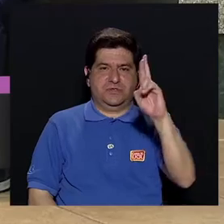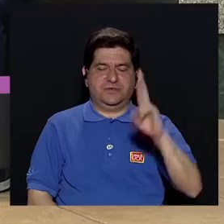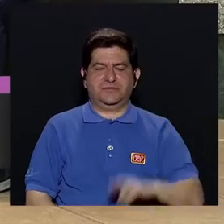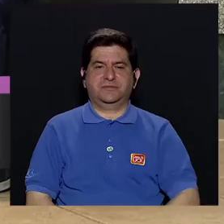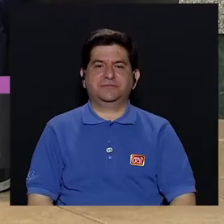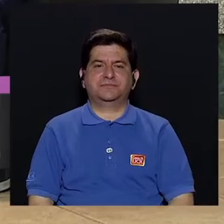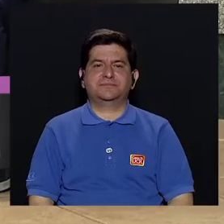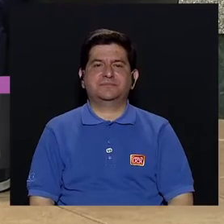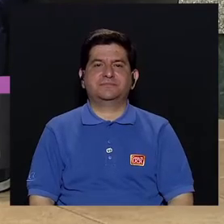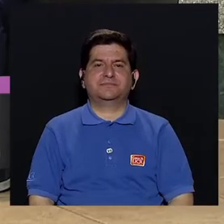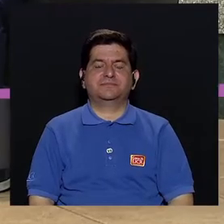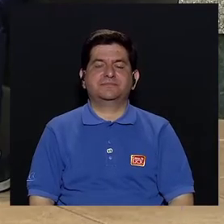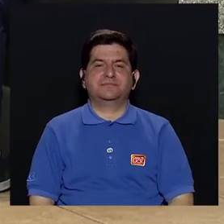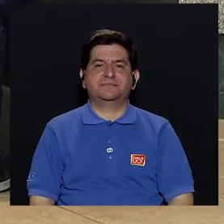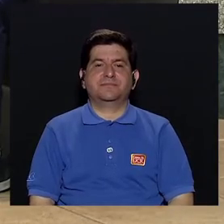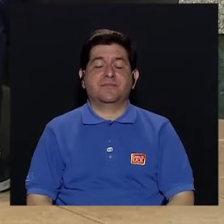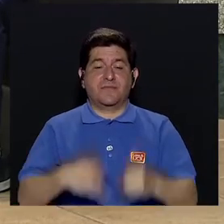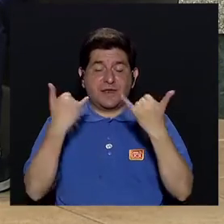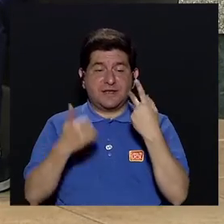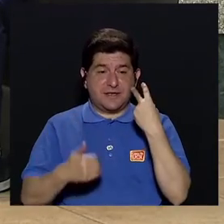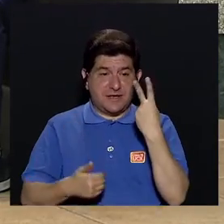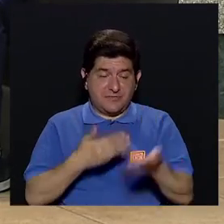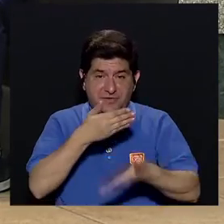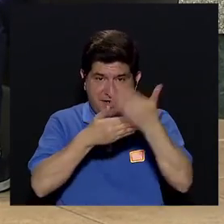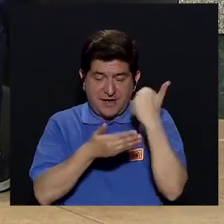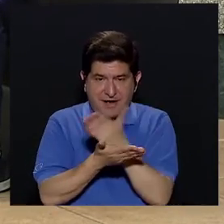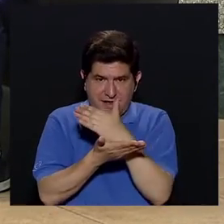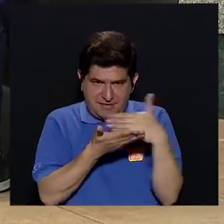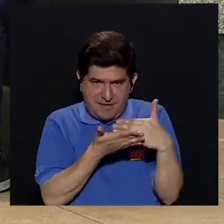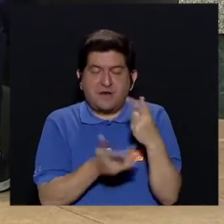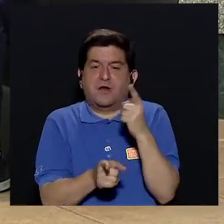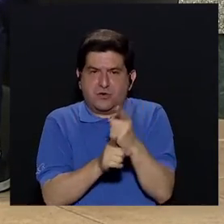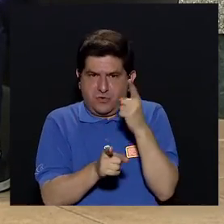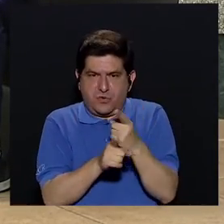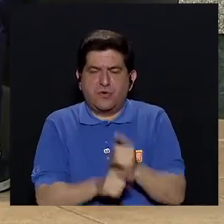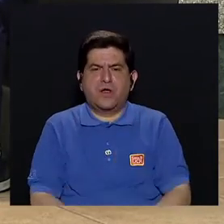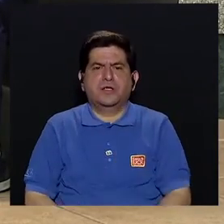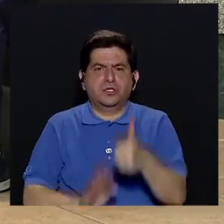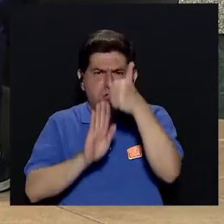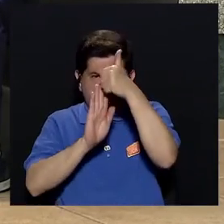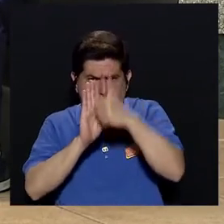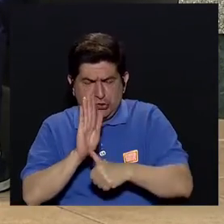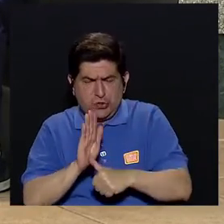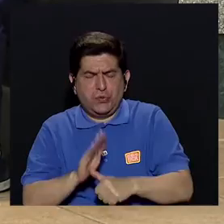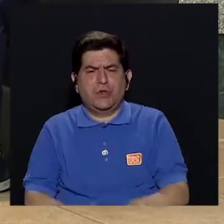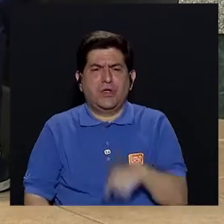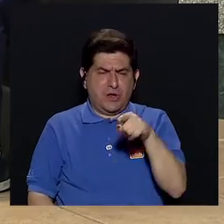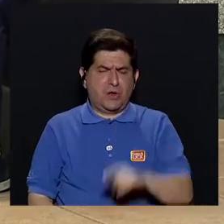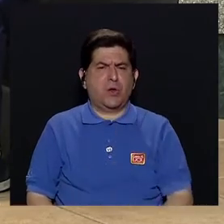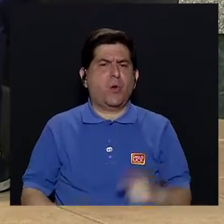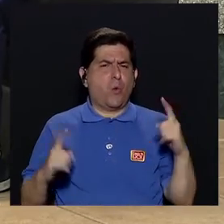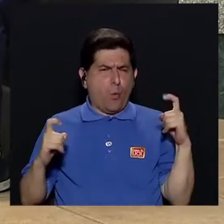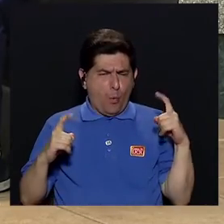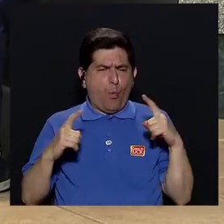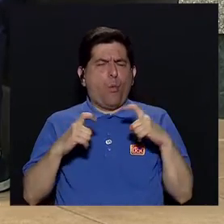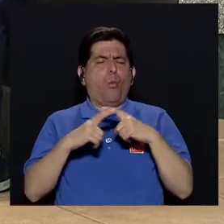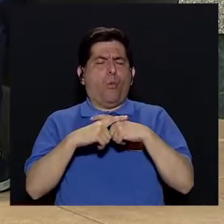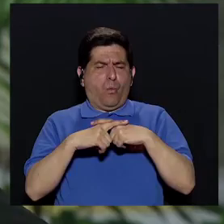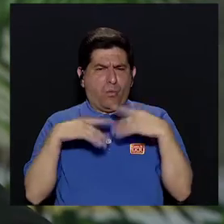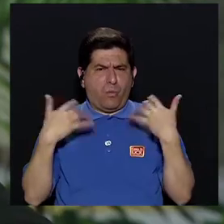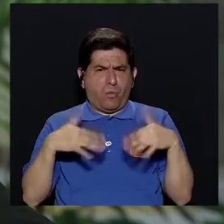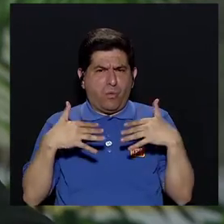Rica. Doctor, bueno, ya estuvimos viendo en el bloque anterior que efectivamente son cirugías altamente